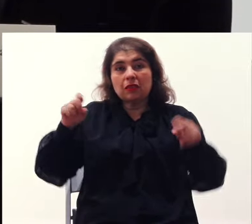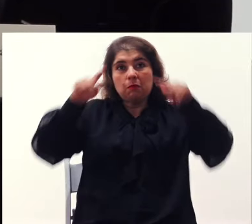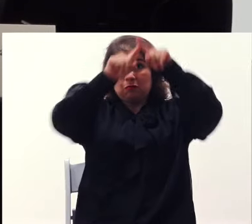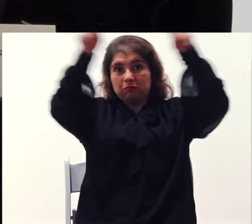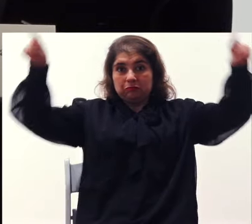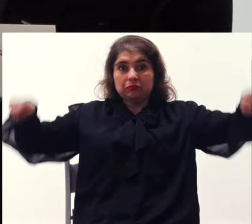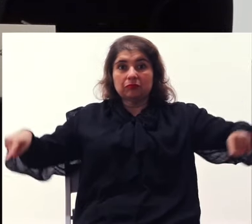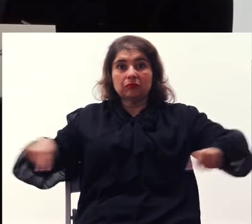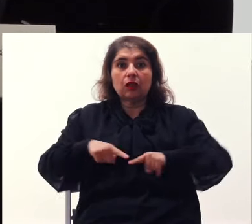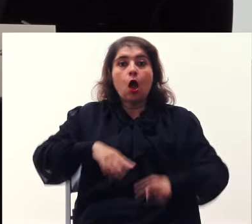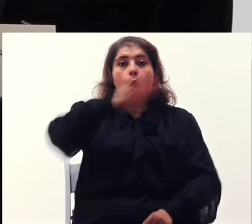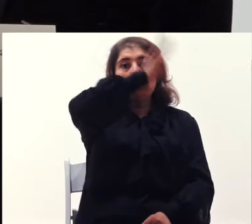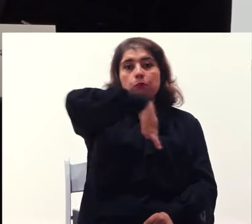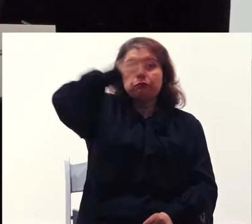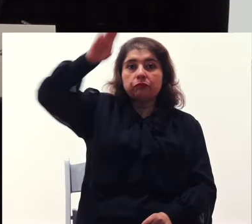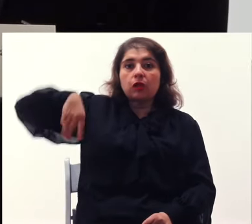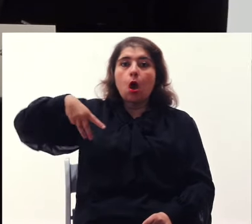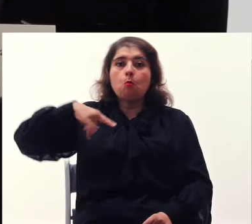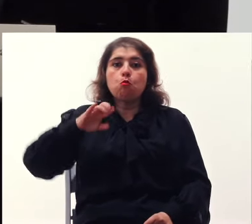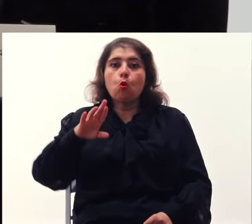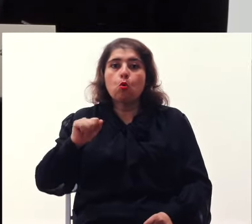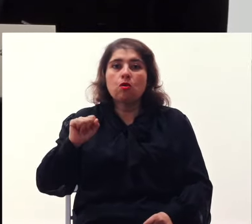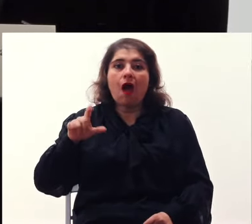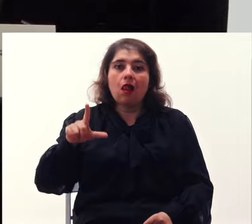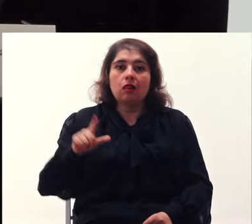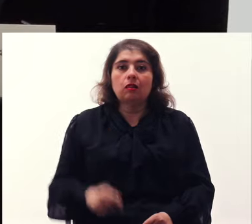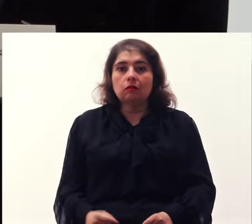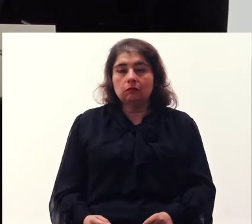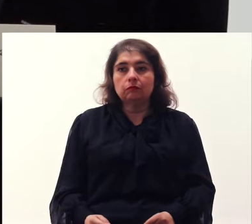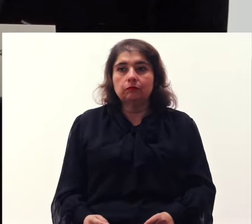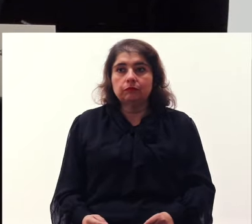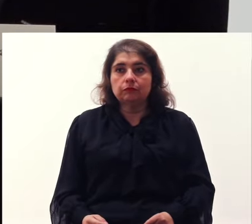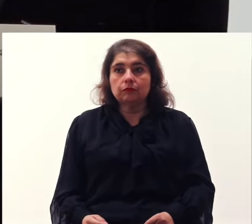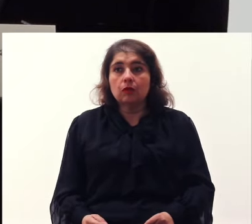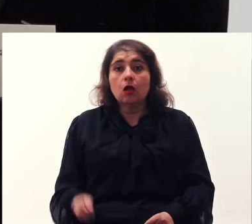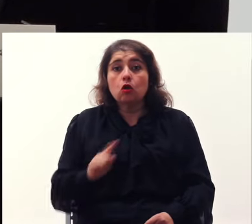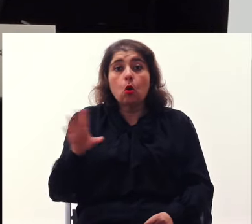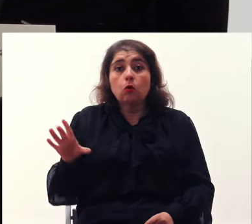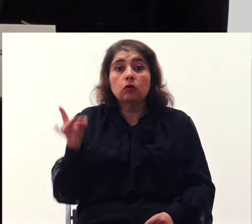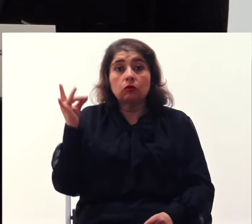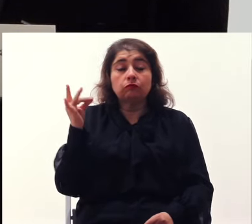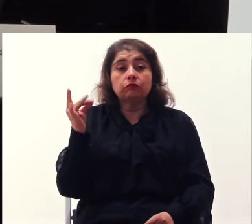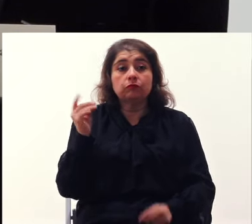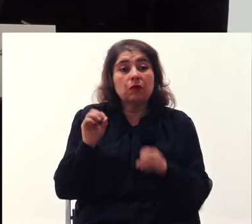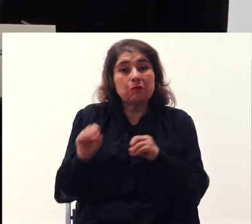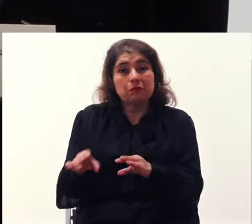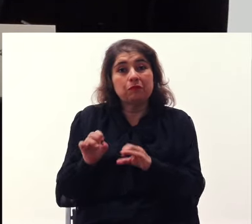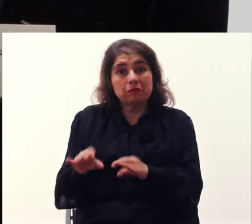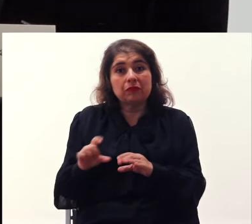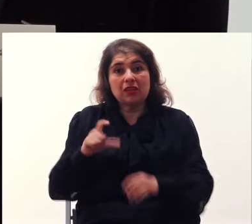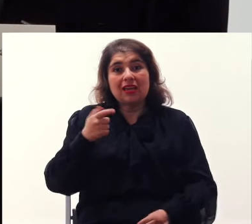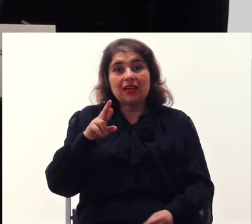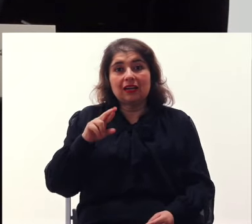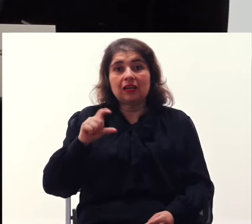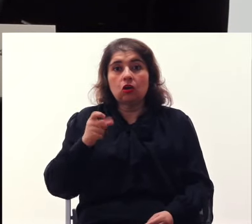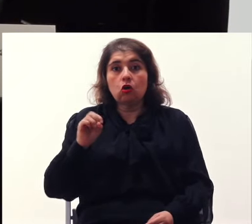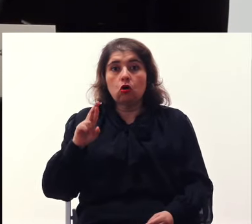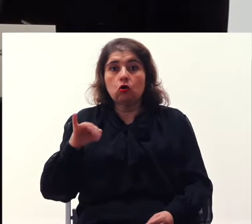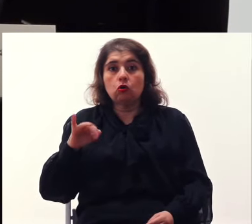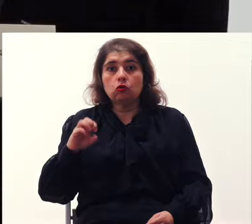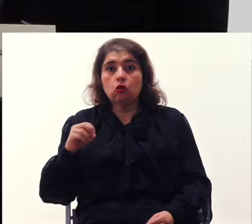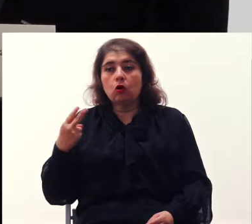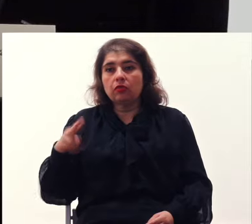Los murales, muy interesante también me parece que Cristiana haya rescatado no solamente este proceso formativo con